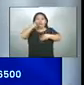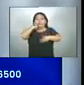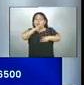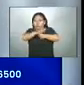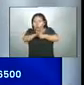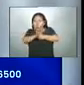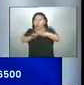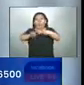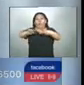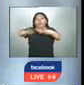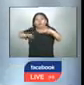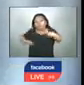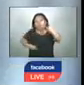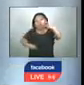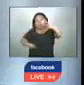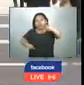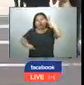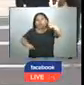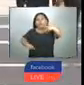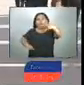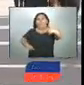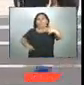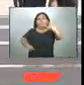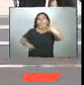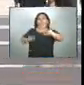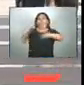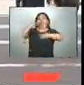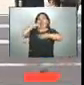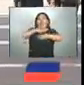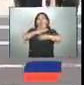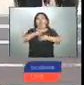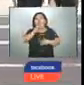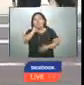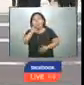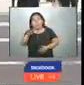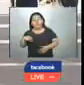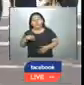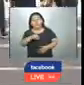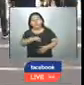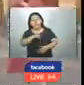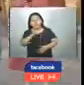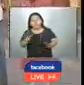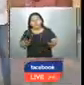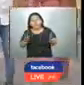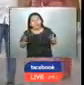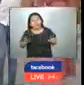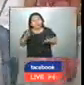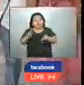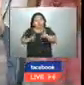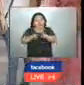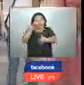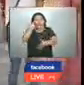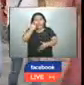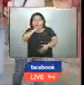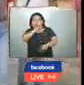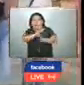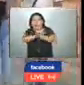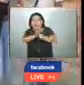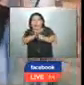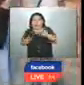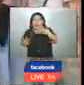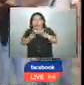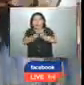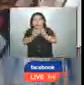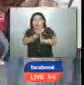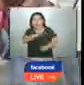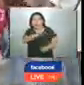dos, sino que hasta cinco veces. Especialistas sostienen que adquirir este virus más de dos veces puede generar enfermedades